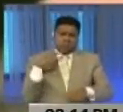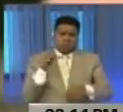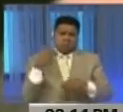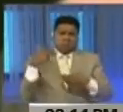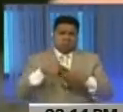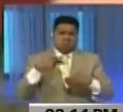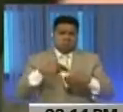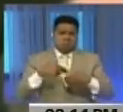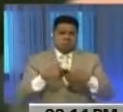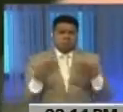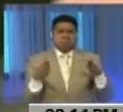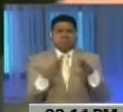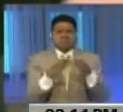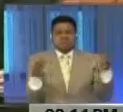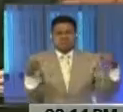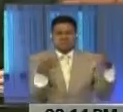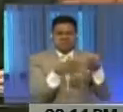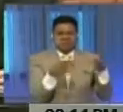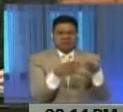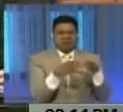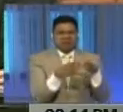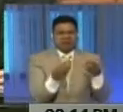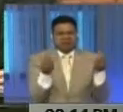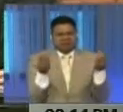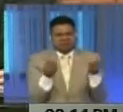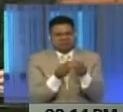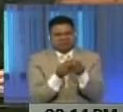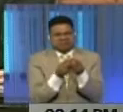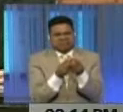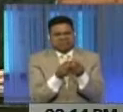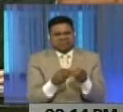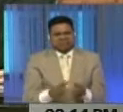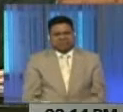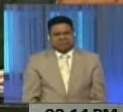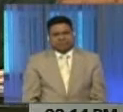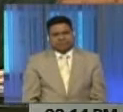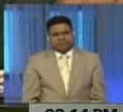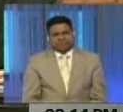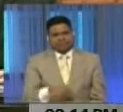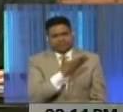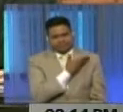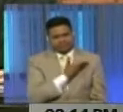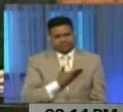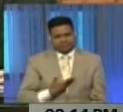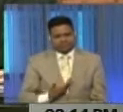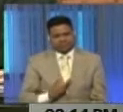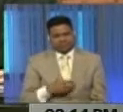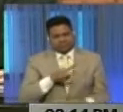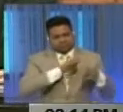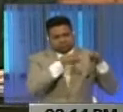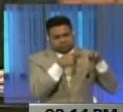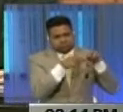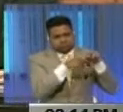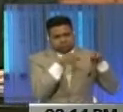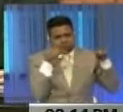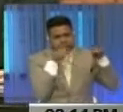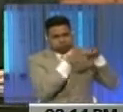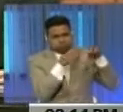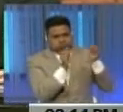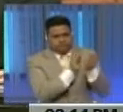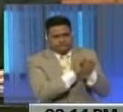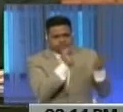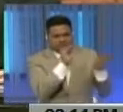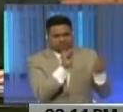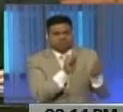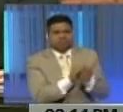a todos sus equipos, al compañero José Salamancán, presidente de la Corporación de Minería, que es el Estado